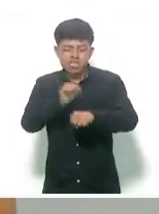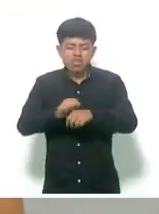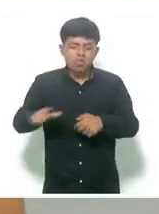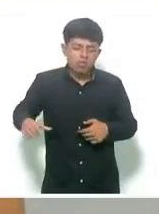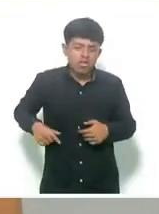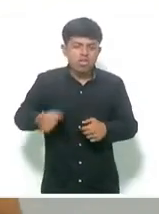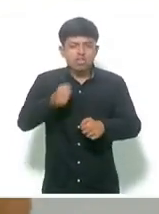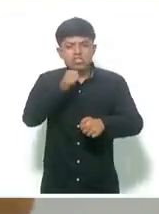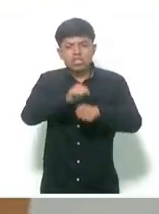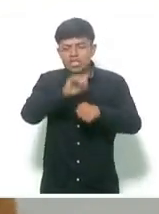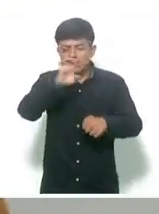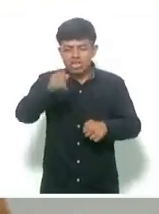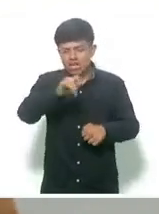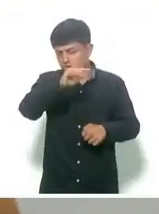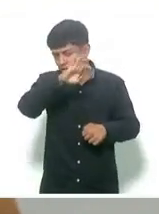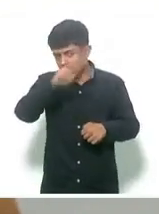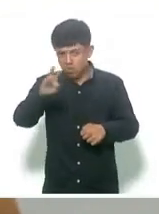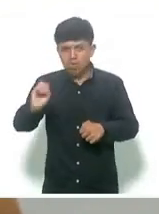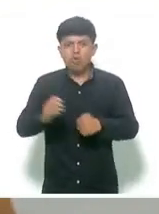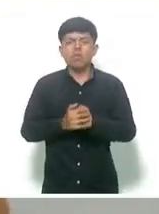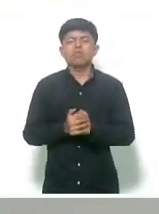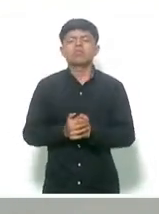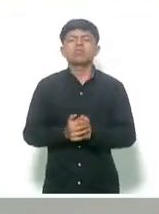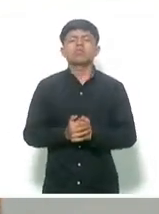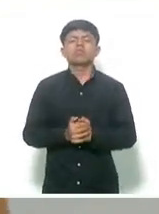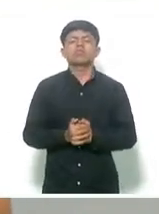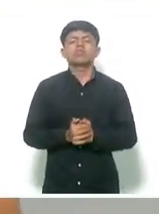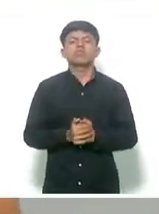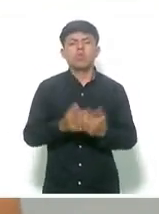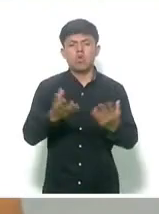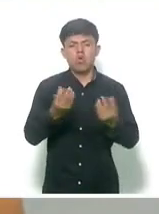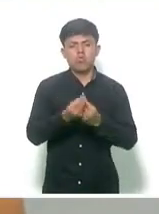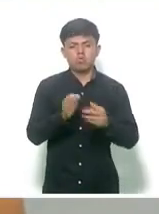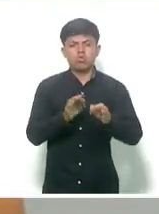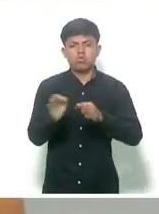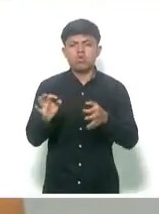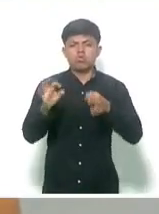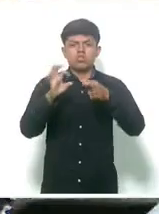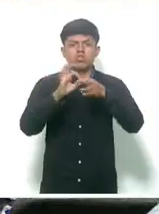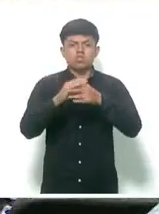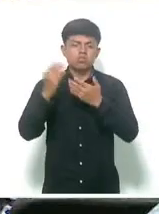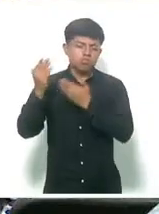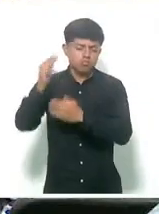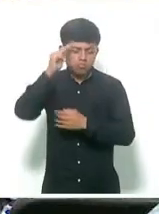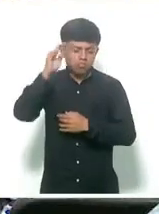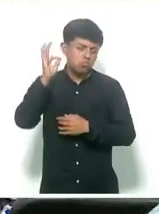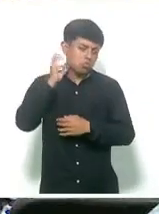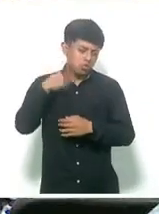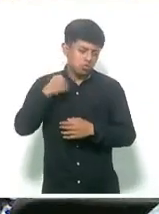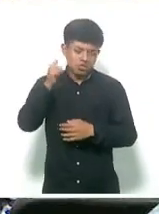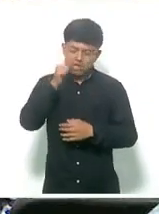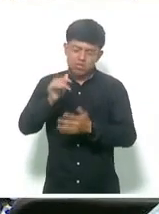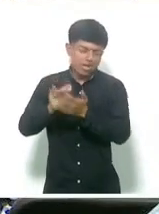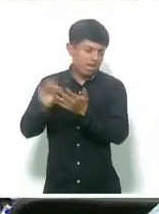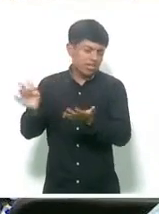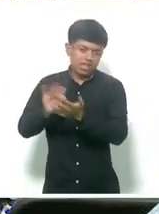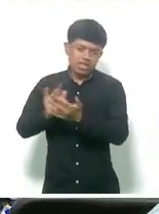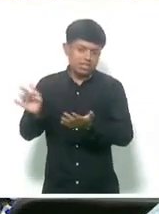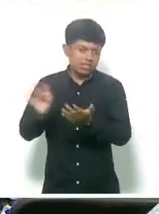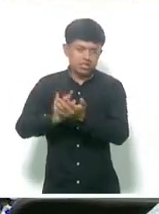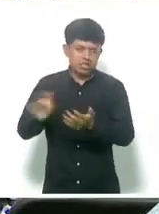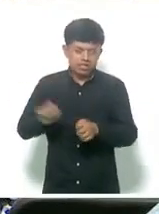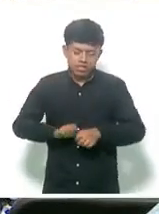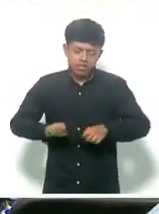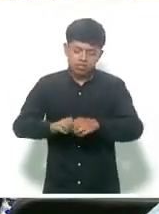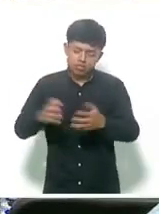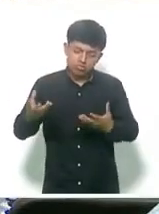secretaria de ejecutivo Esa es la estrategia eh el trabajo conjunto de nuestro seo fiscal que yo siempre le agradezco que nos permita colaborar con